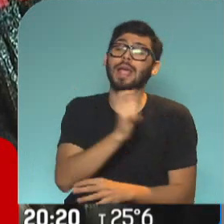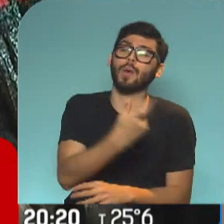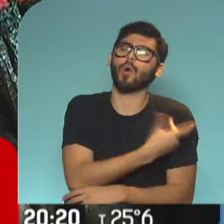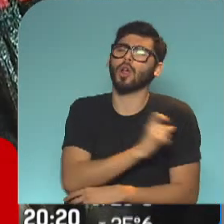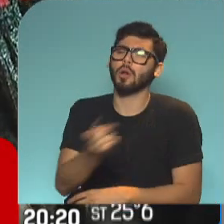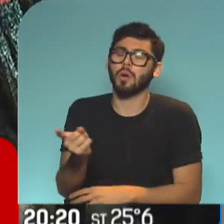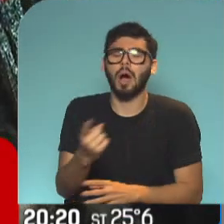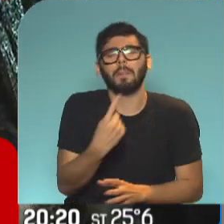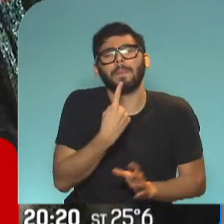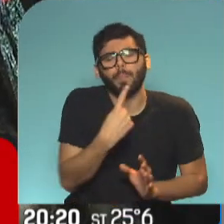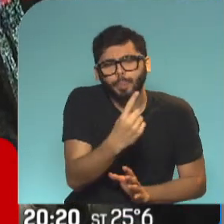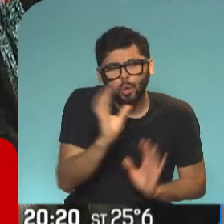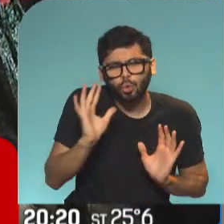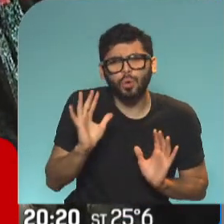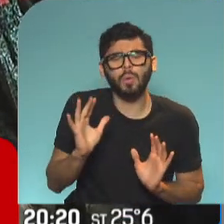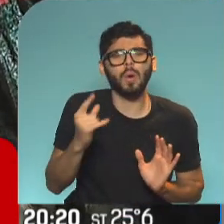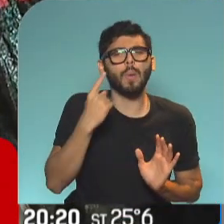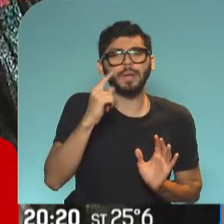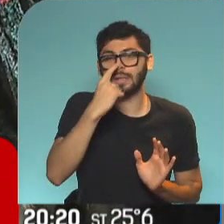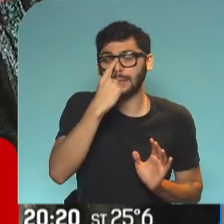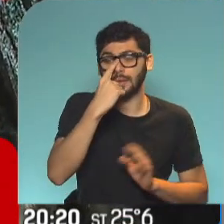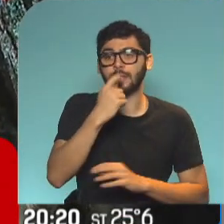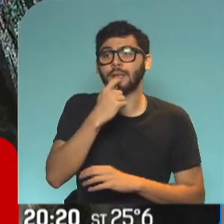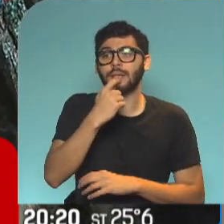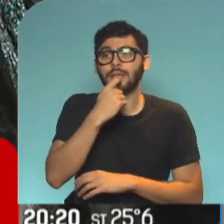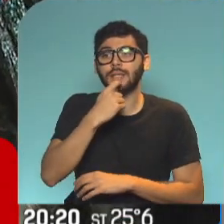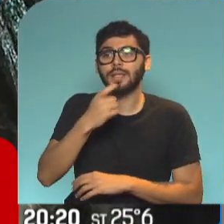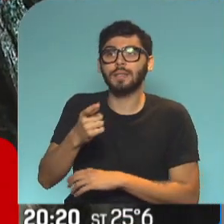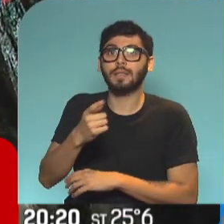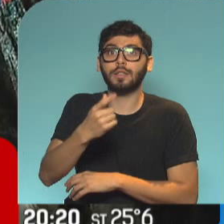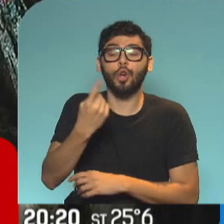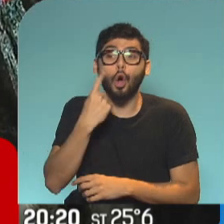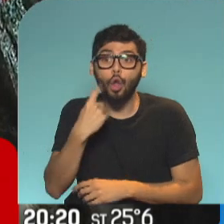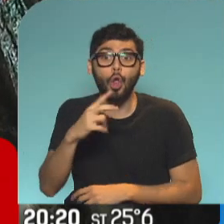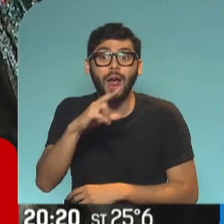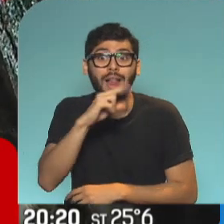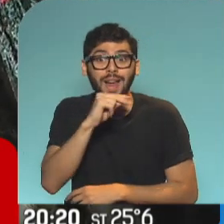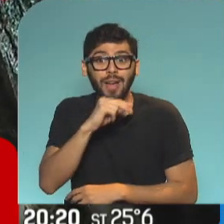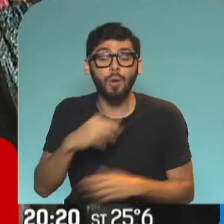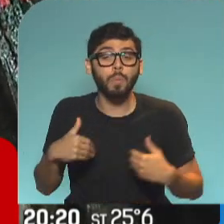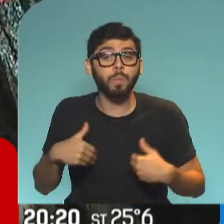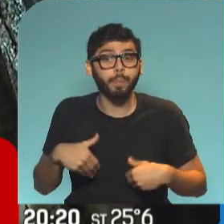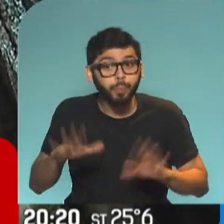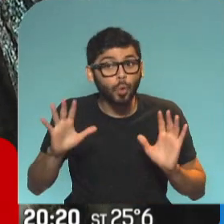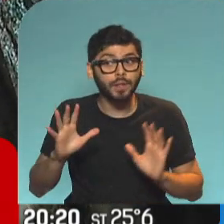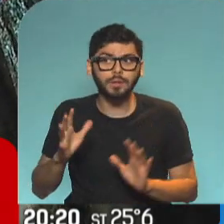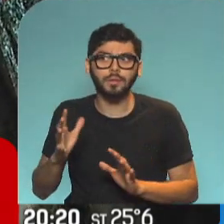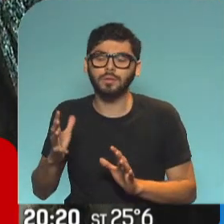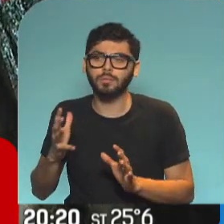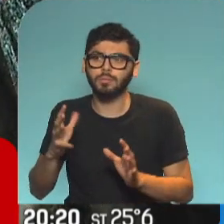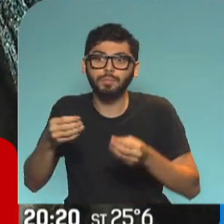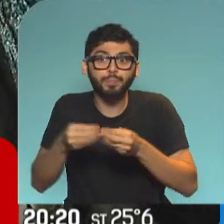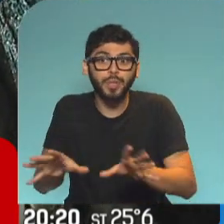de la provincia pierda el control sobre determinadas regiones, municipios, en donde puedan funcionar eventualmente